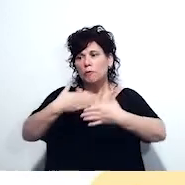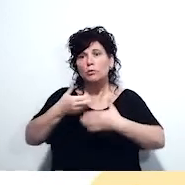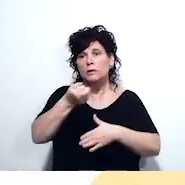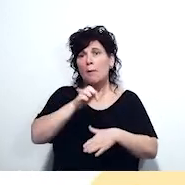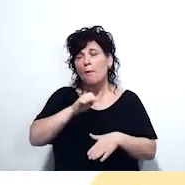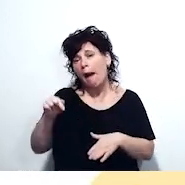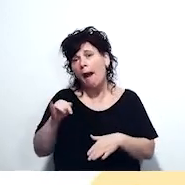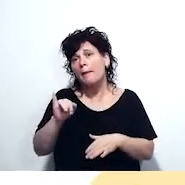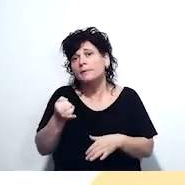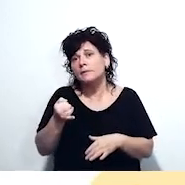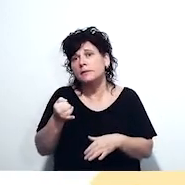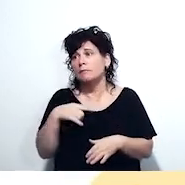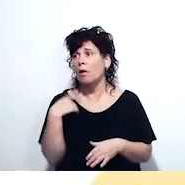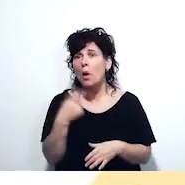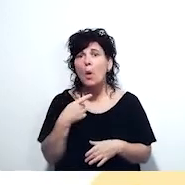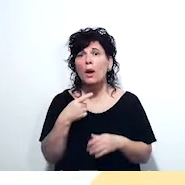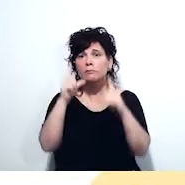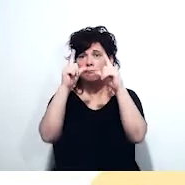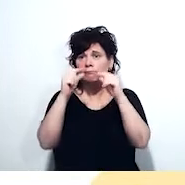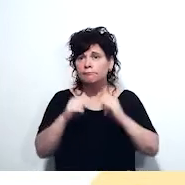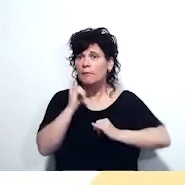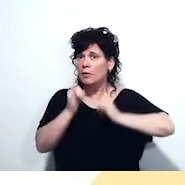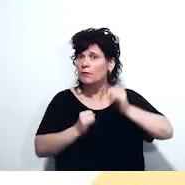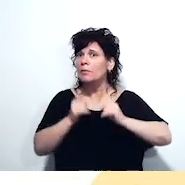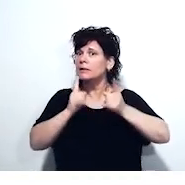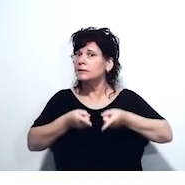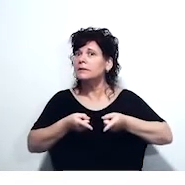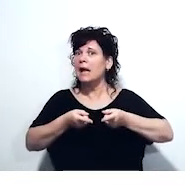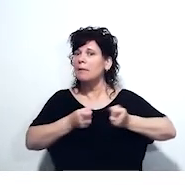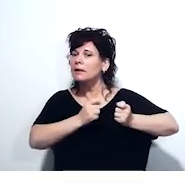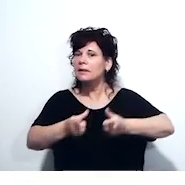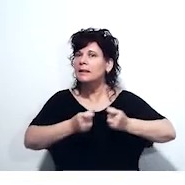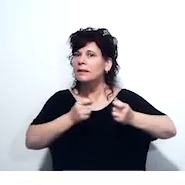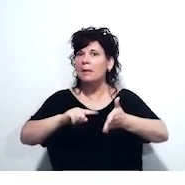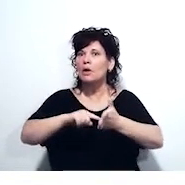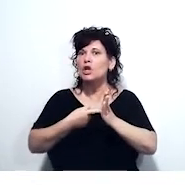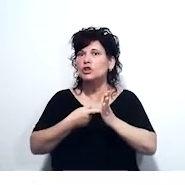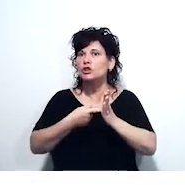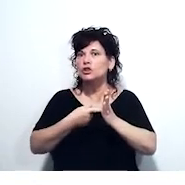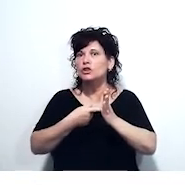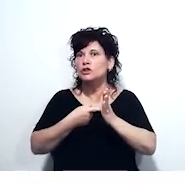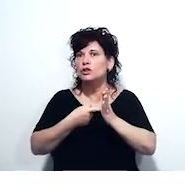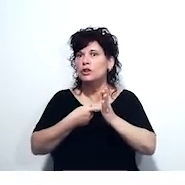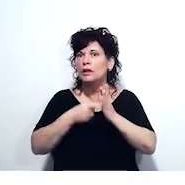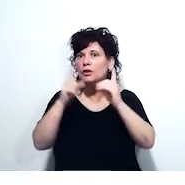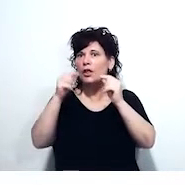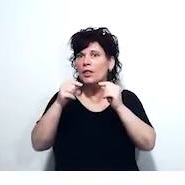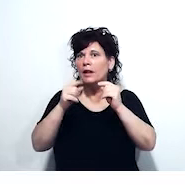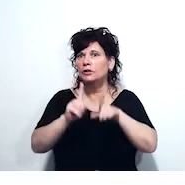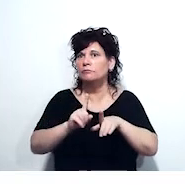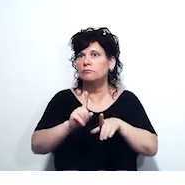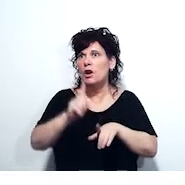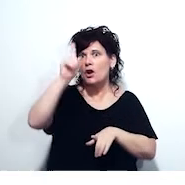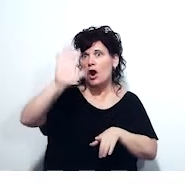estas plataformas, por lo tanto nuestros datos también van a alimentar los centros de datos que están en el hemisferio norte.